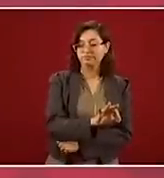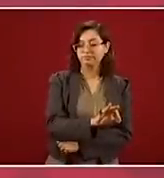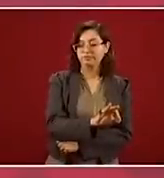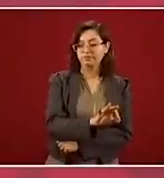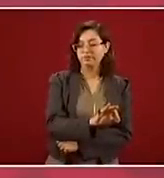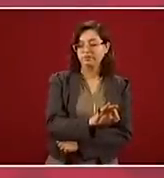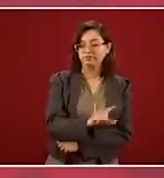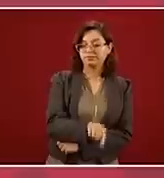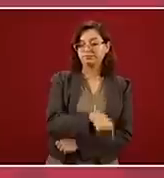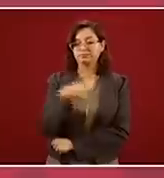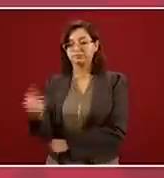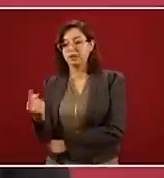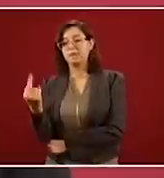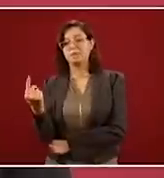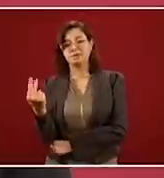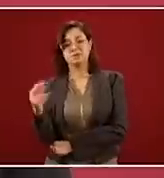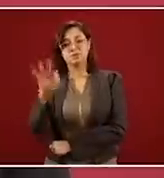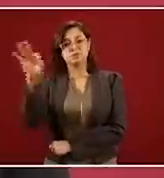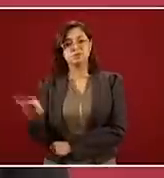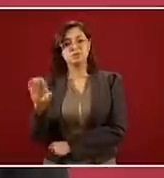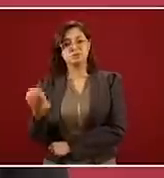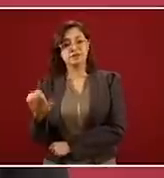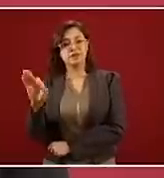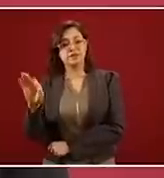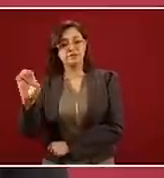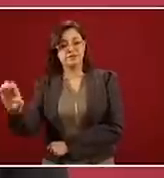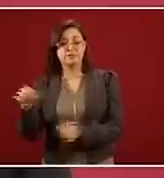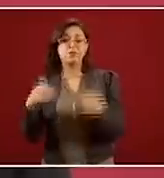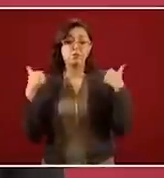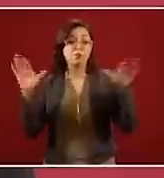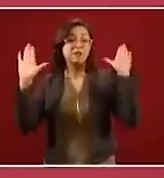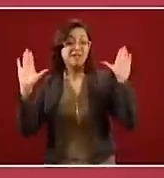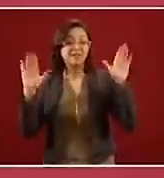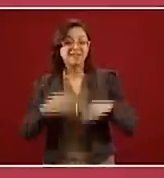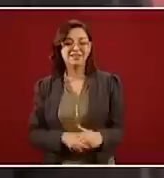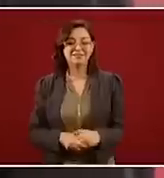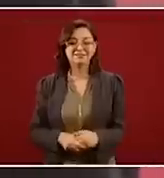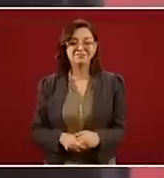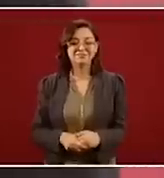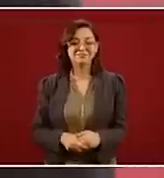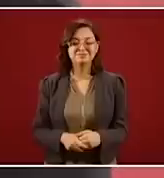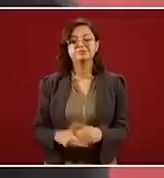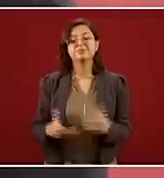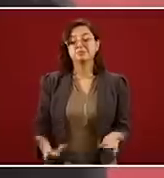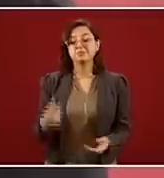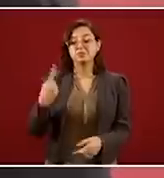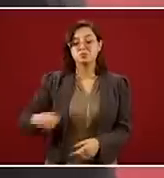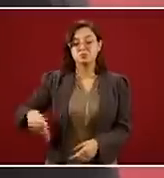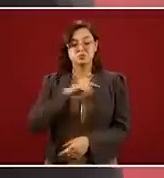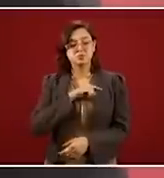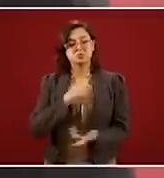las particulares, 25% Comisión Federal de Electricidad. Entonces, ¿qué planteamos al sector